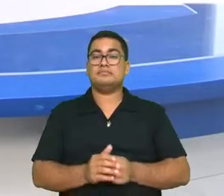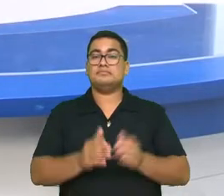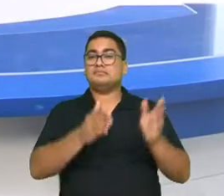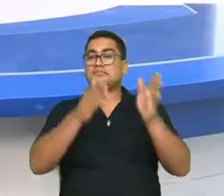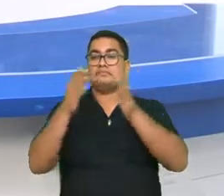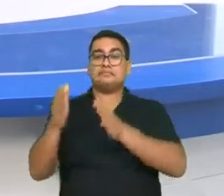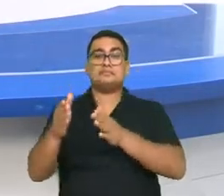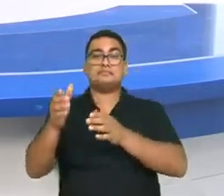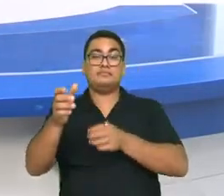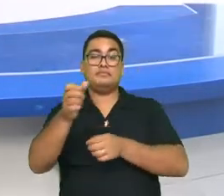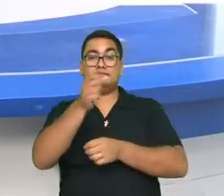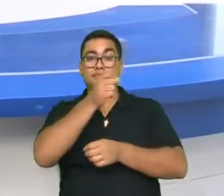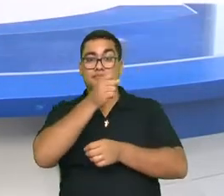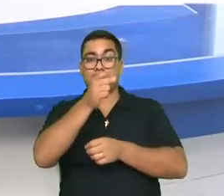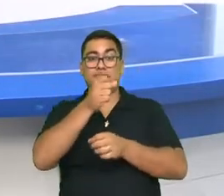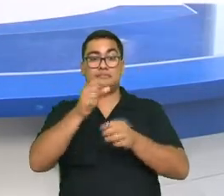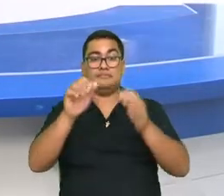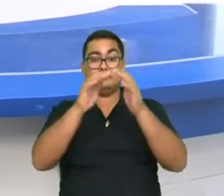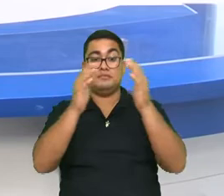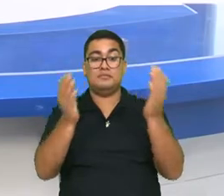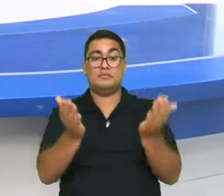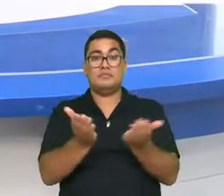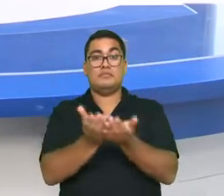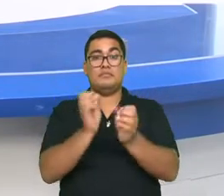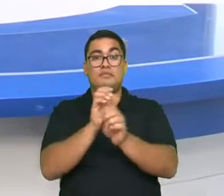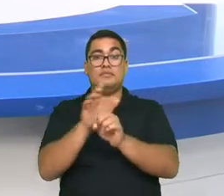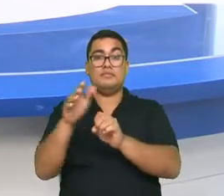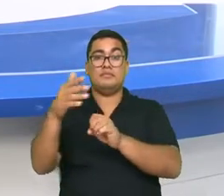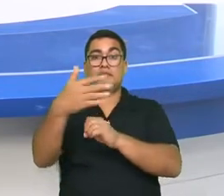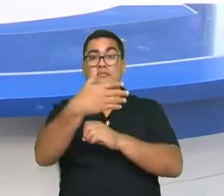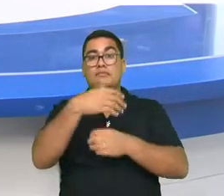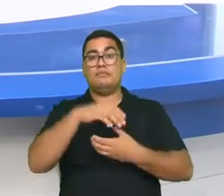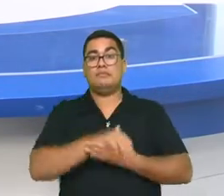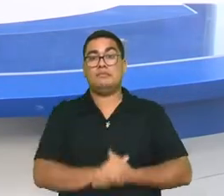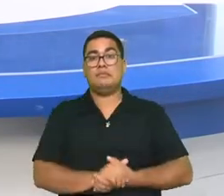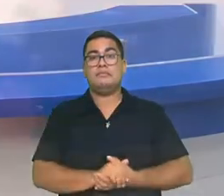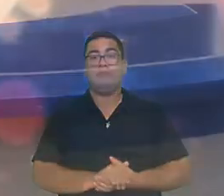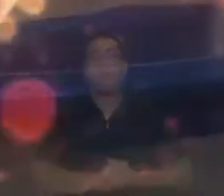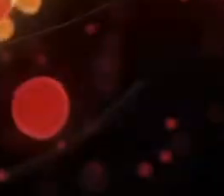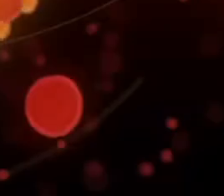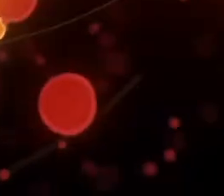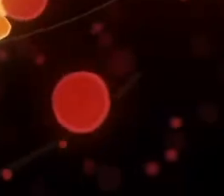Pasamos ahora a presentarles las informaciones sobre el COVID-19 a nivel mundial.